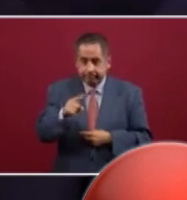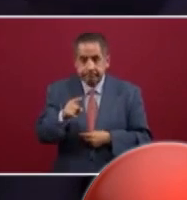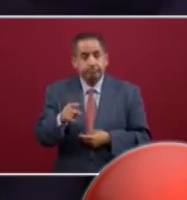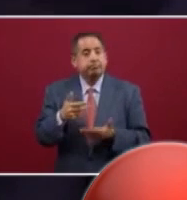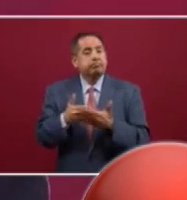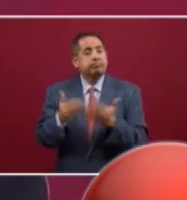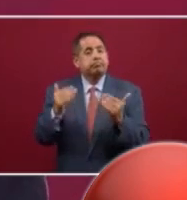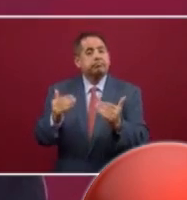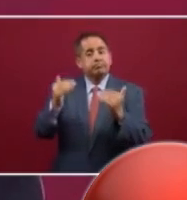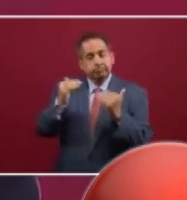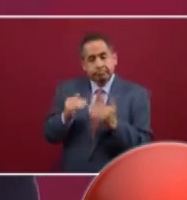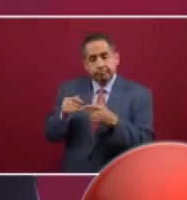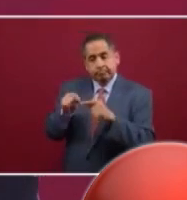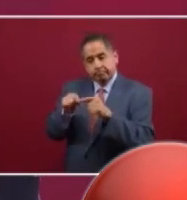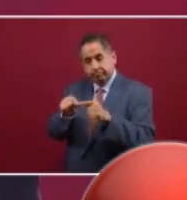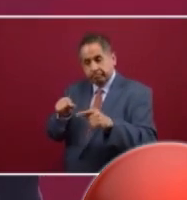ahora